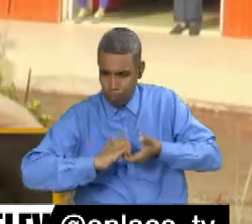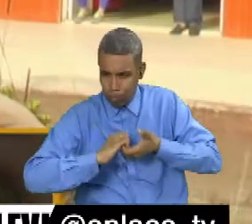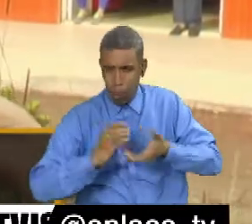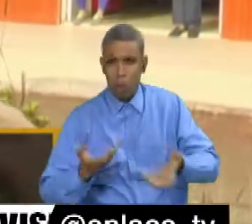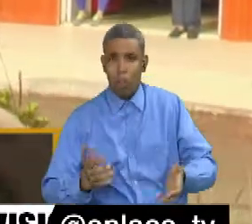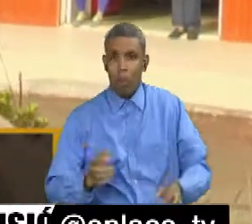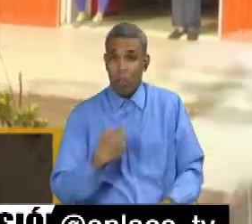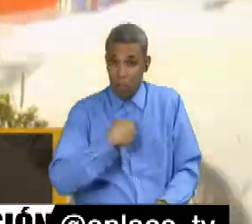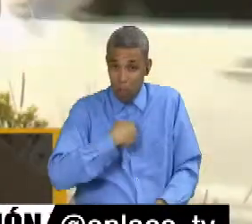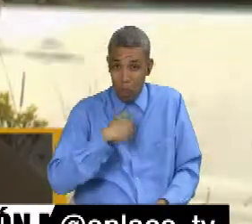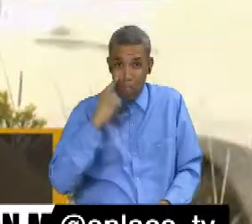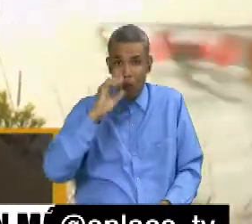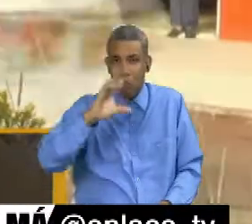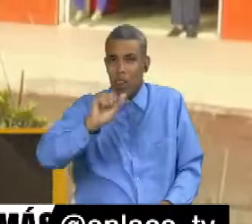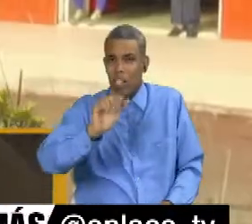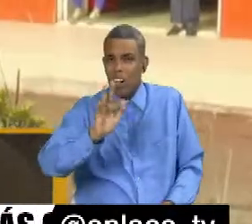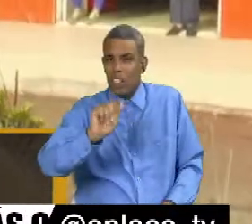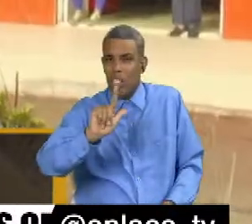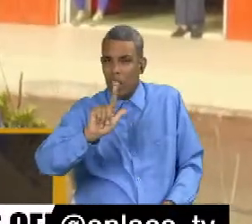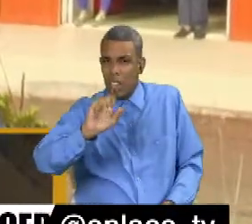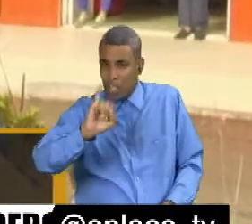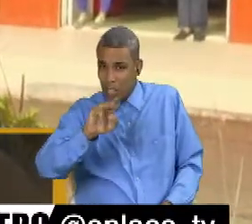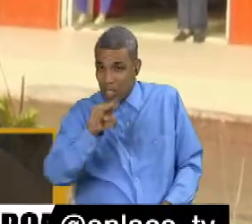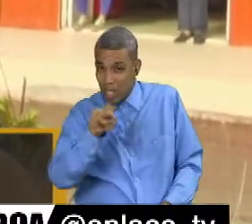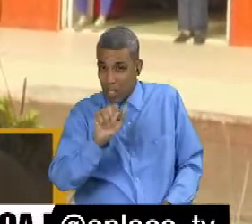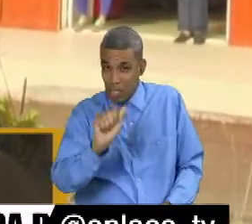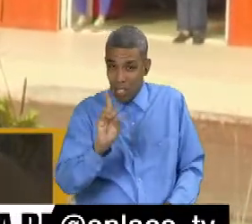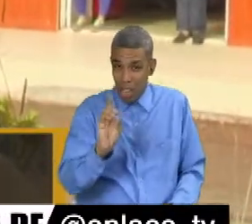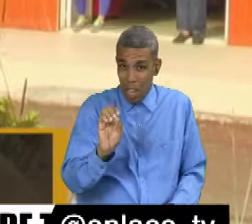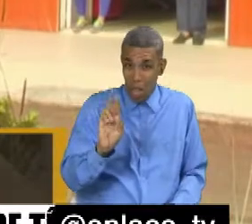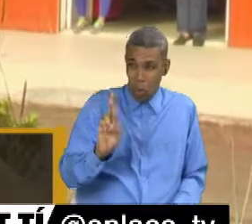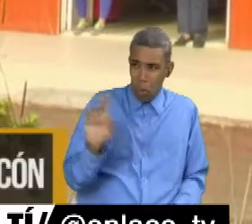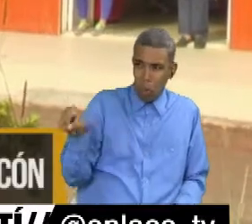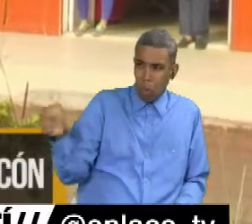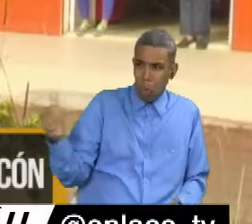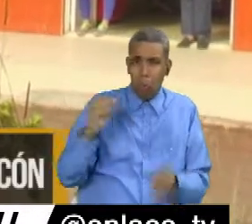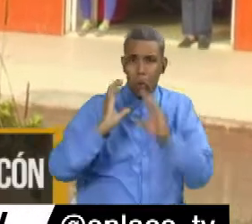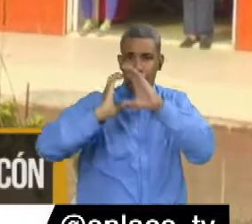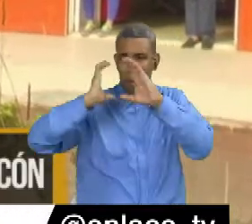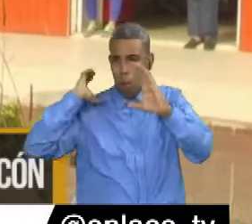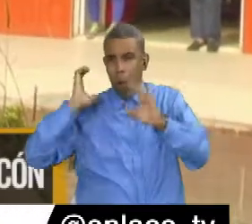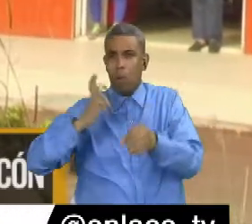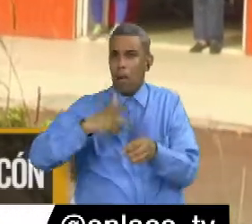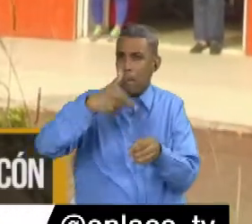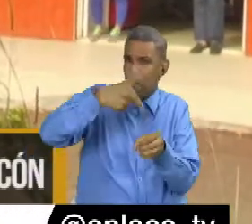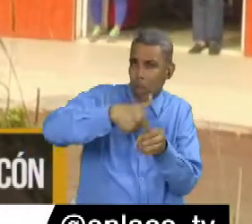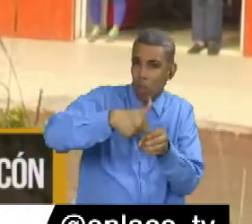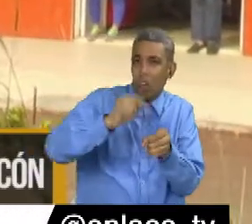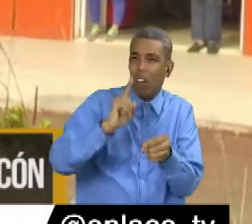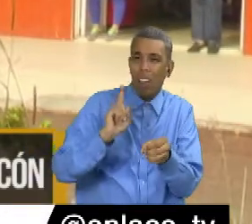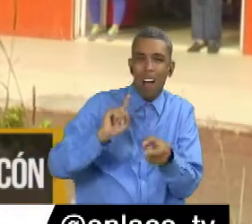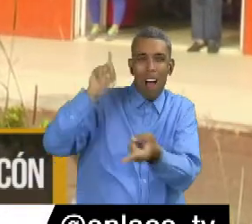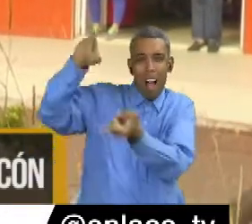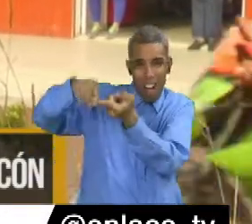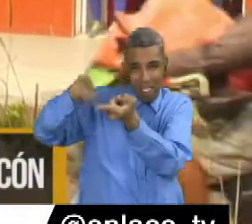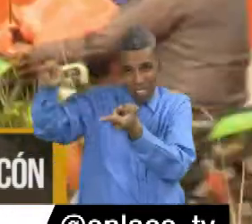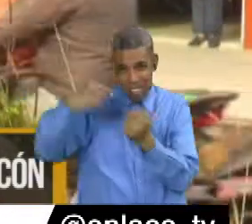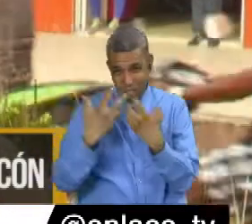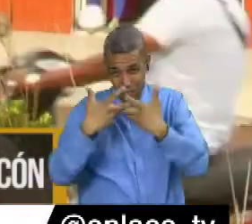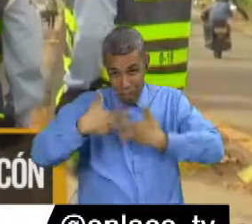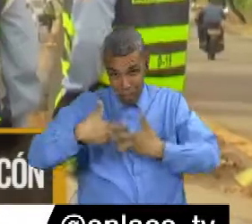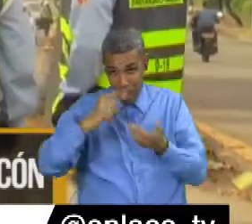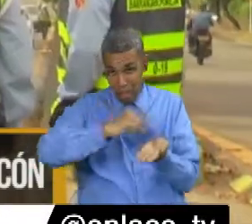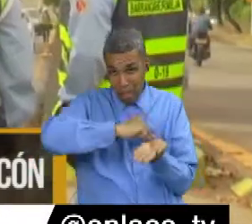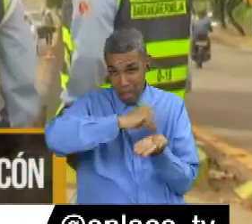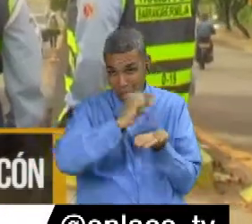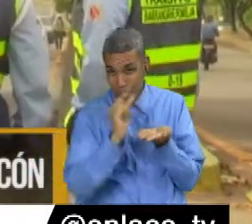traigo catalizador, otros traen, van a cargar, por lo menos las mulas van a cargar, otros traen crudo, para allá, para Impala. Entonces, ese es el